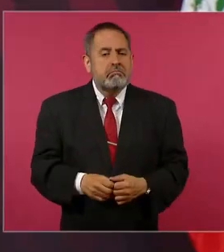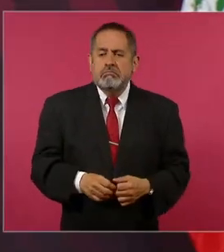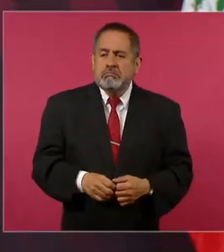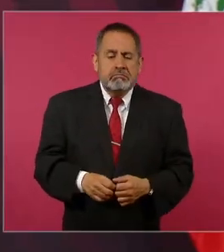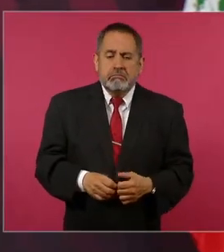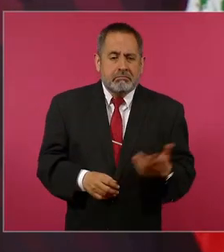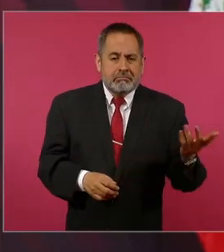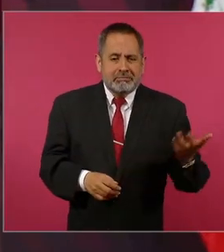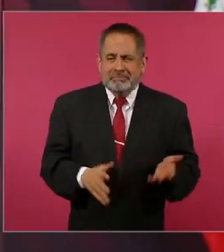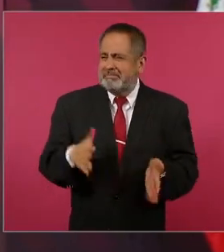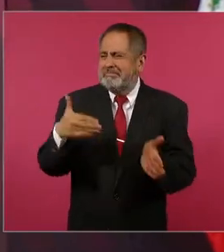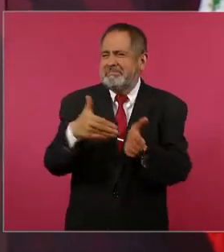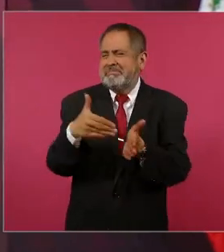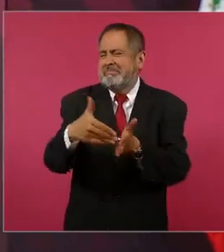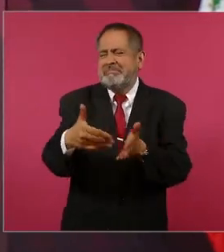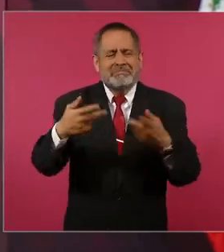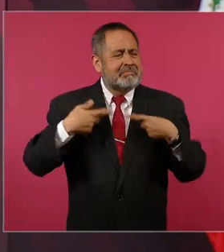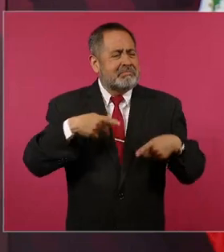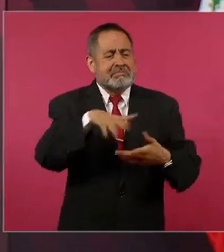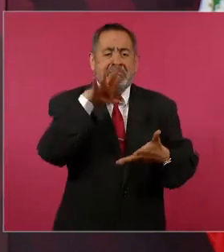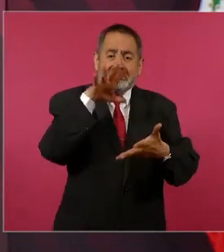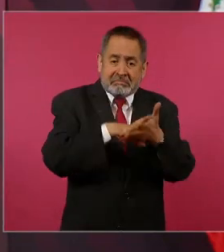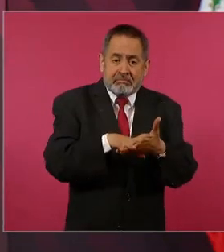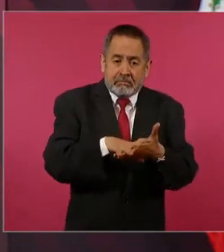Estamos hablando de miles